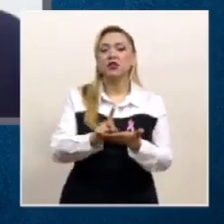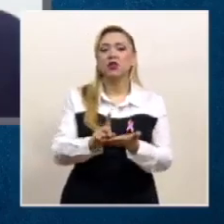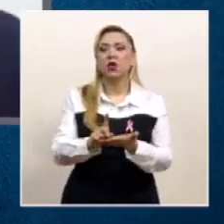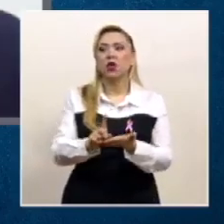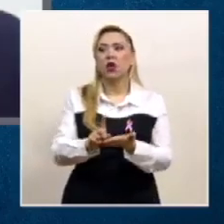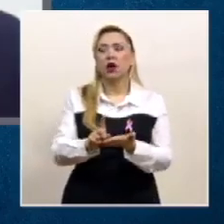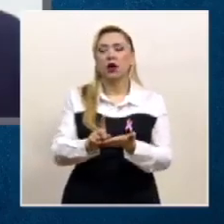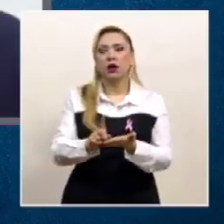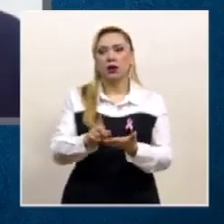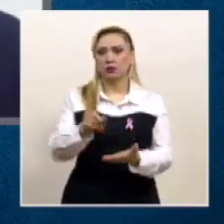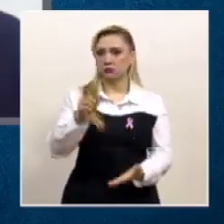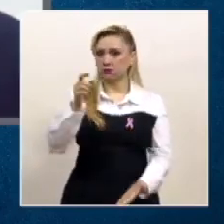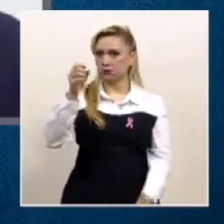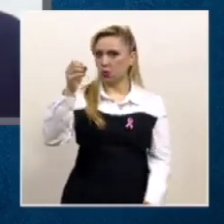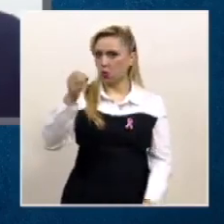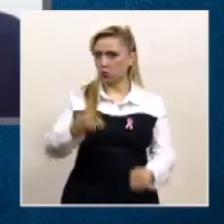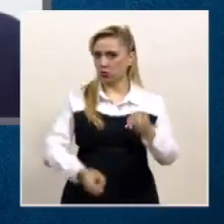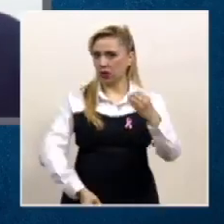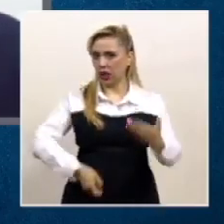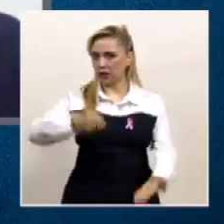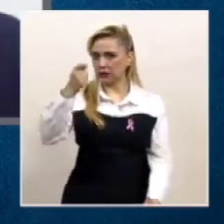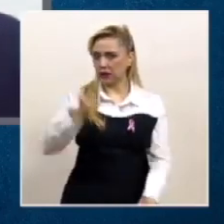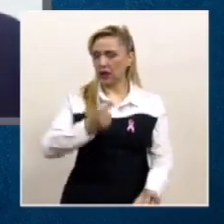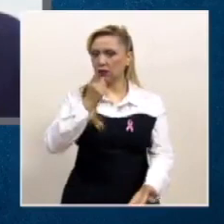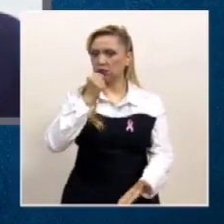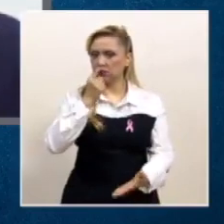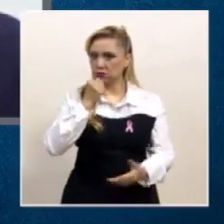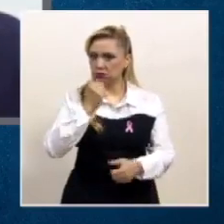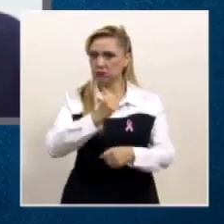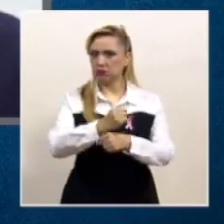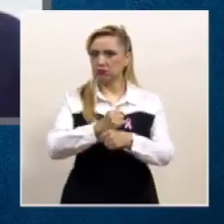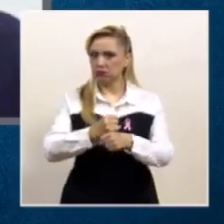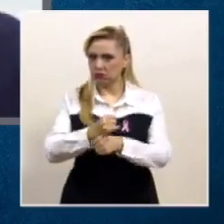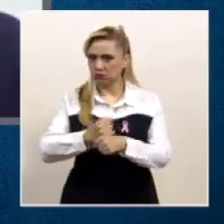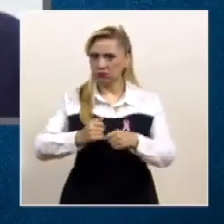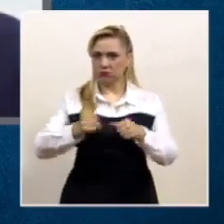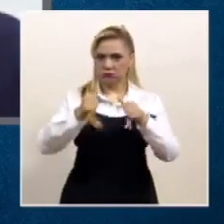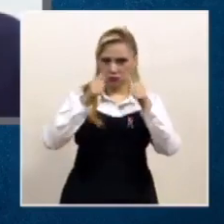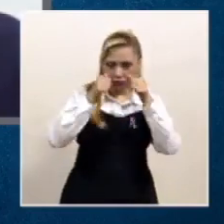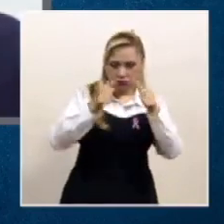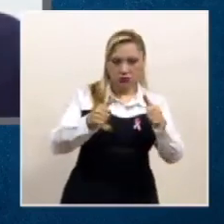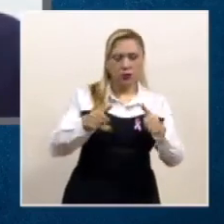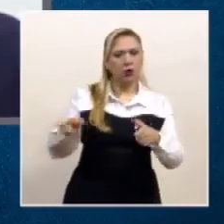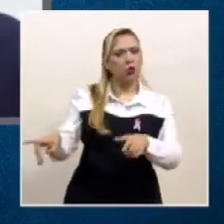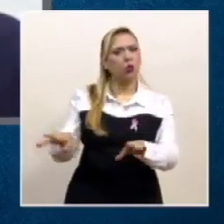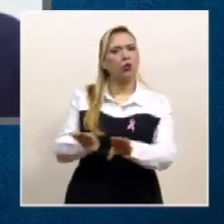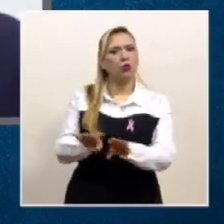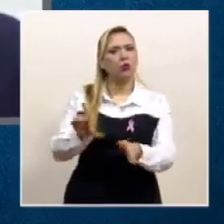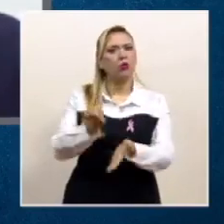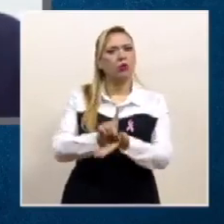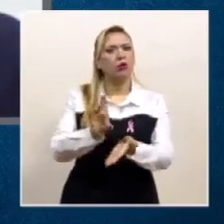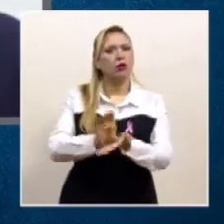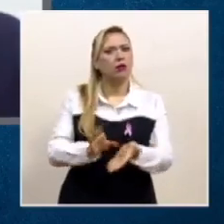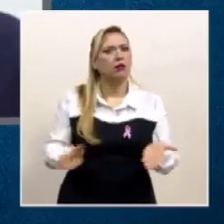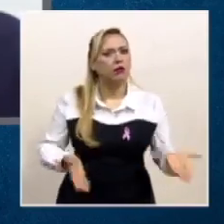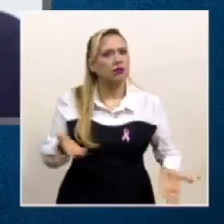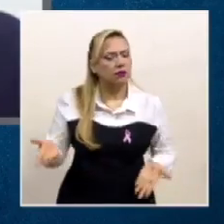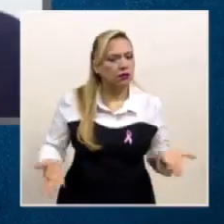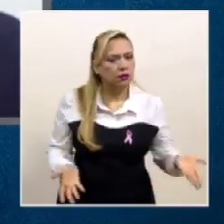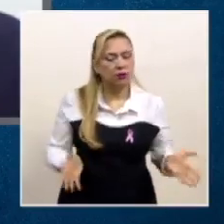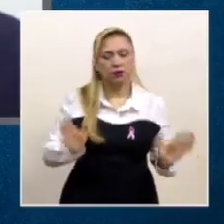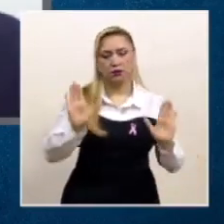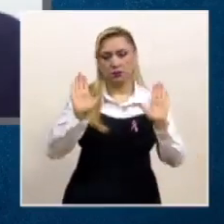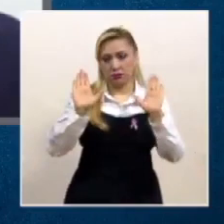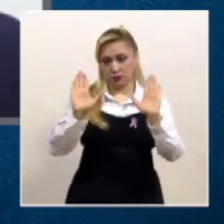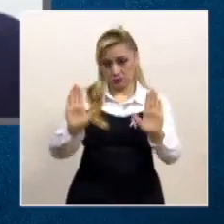acceso a la justicia, pero para que las personas con discapacidad puedan acceder a la justicia, tenemos que entender que